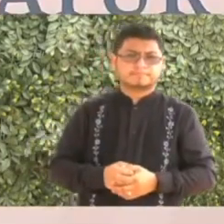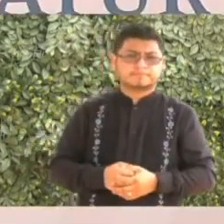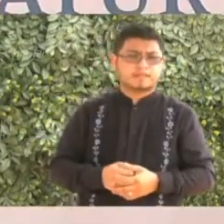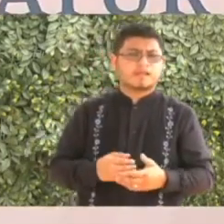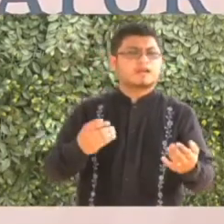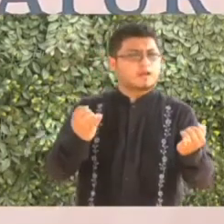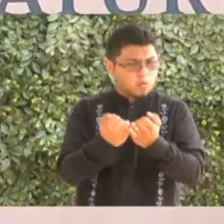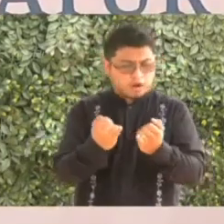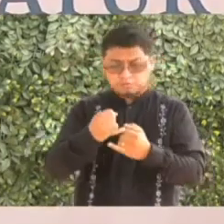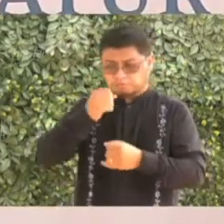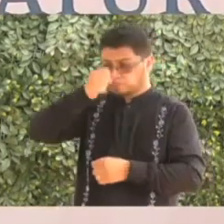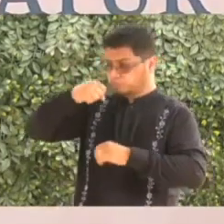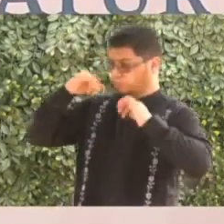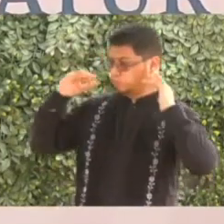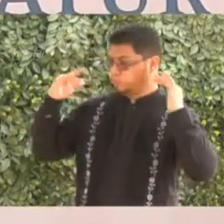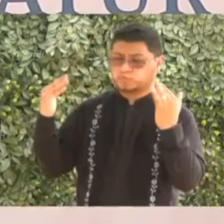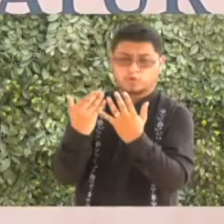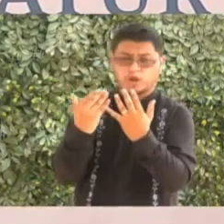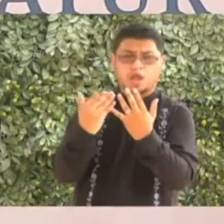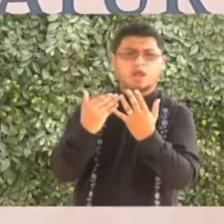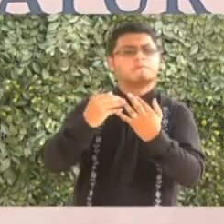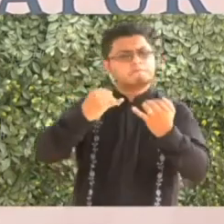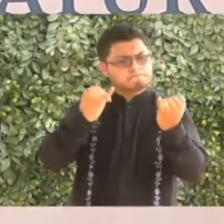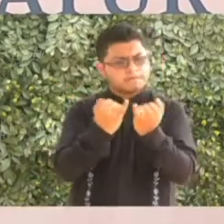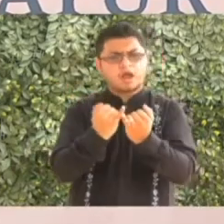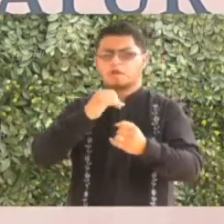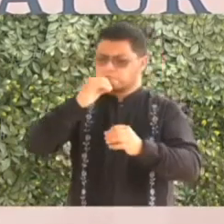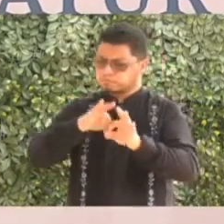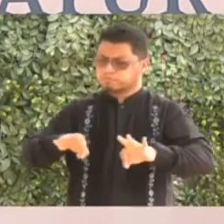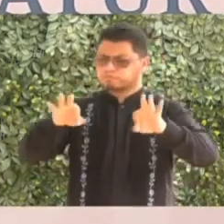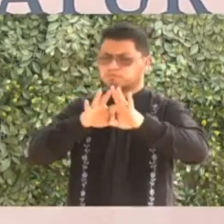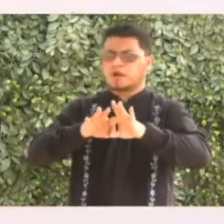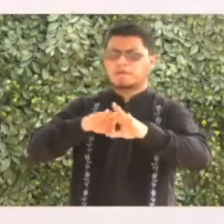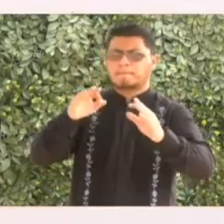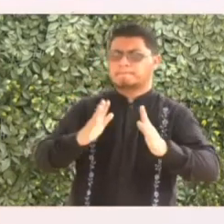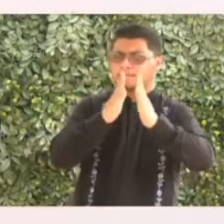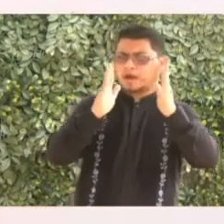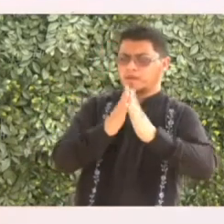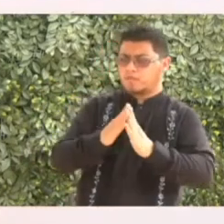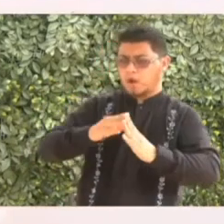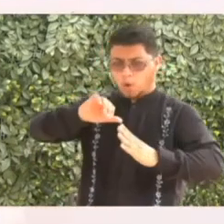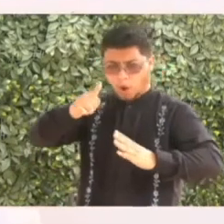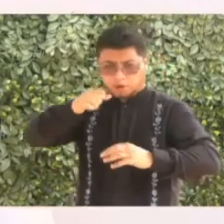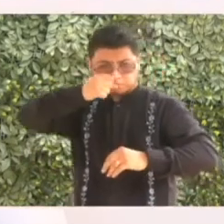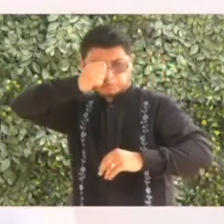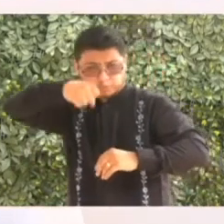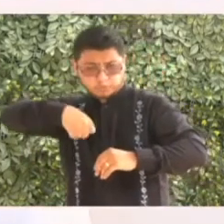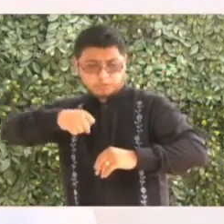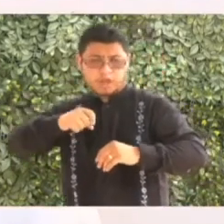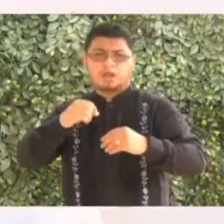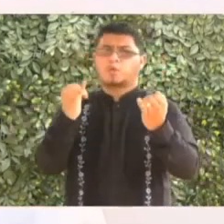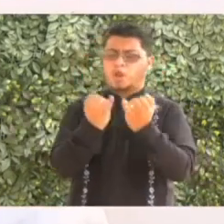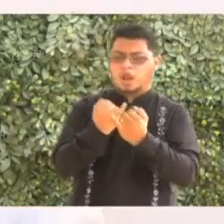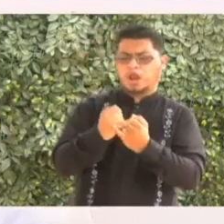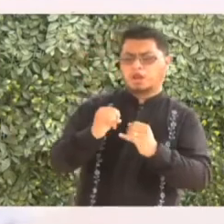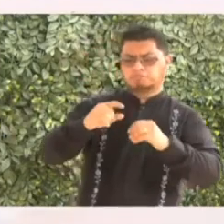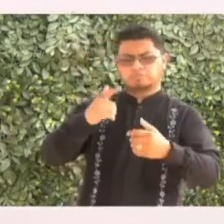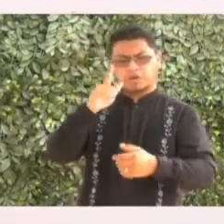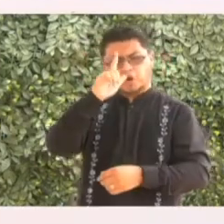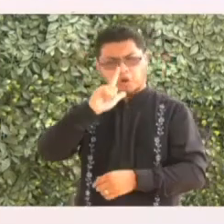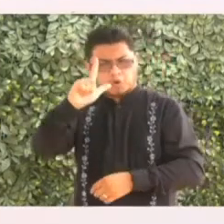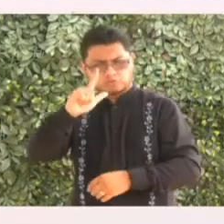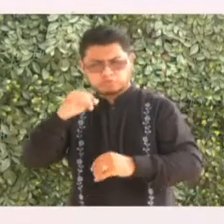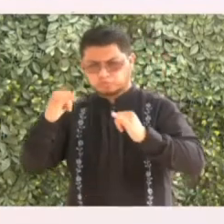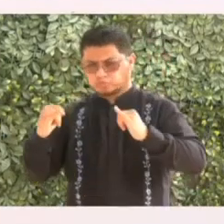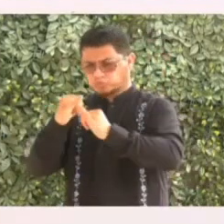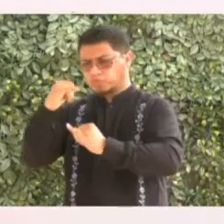de Medio Ambiente, así como la importante participación de la Secretaría de Comunicaciones y Transportes y la Comisión Federal de Electricidad, ha